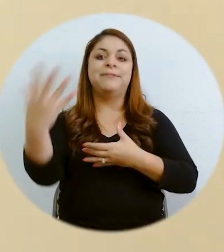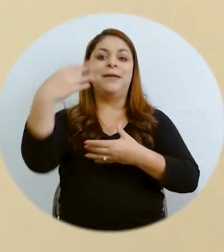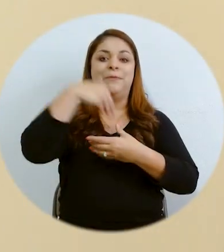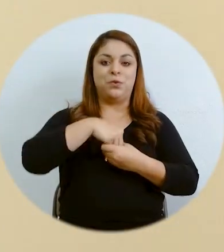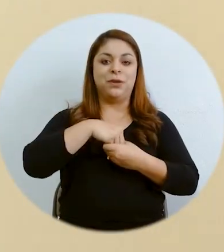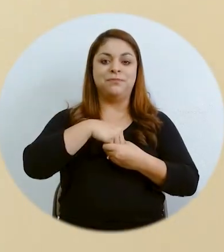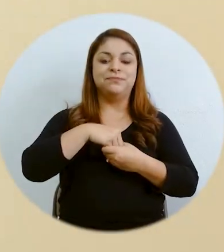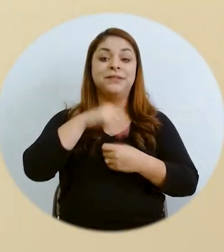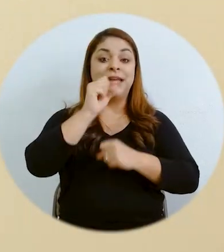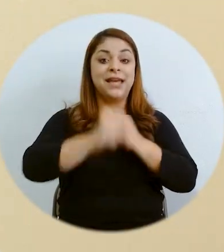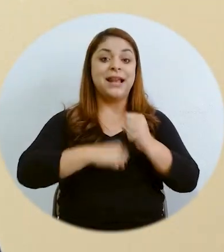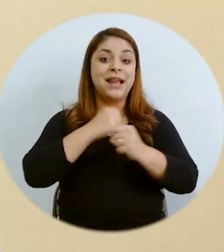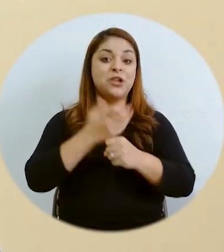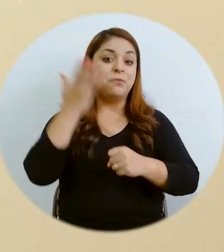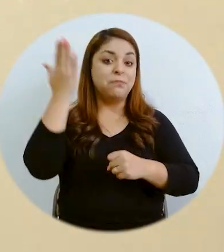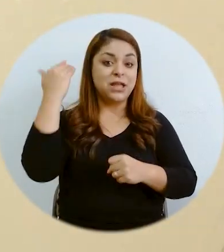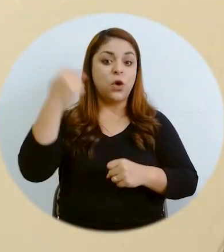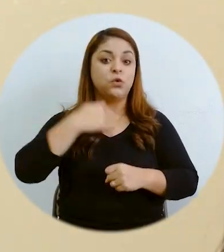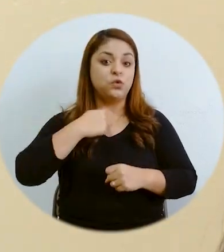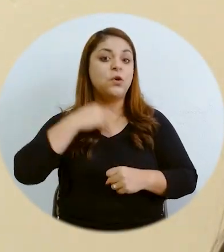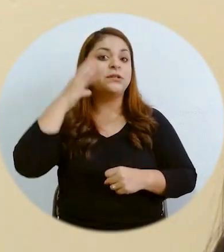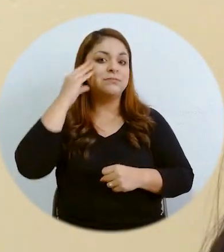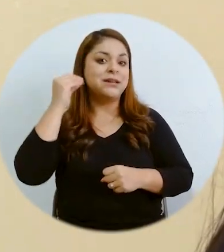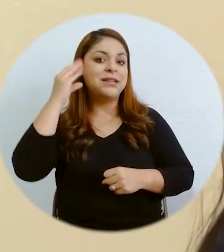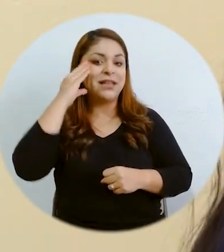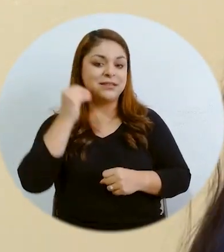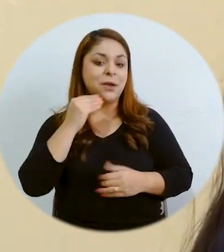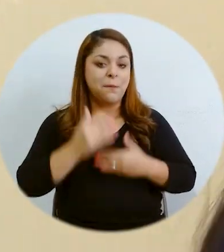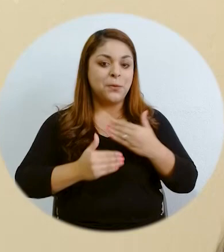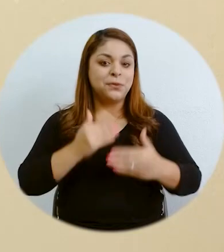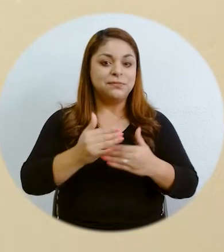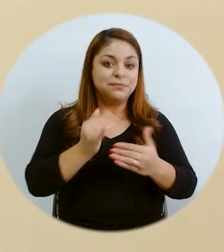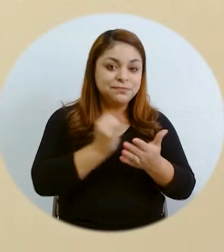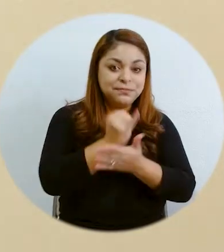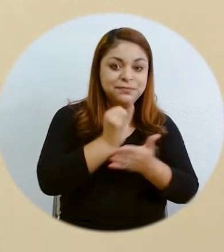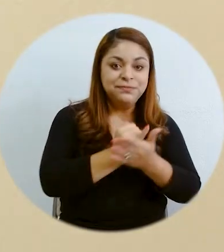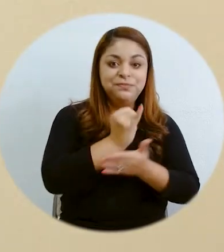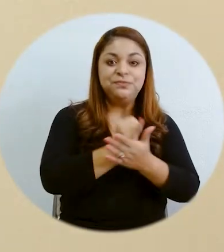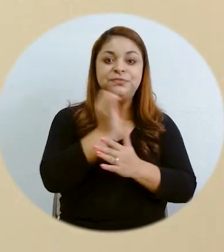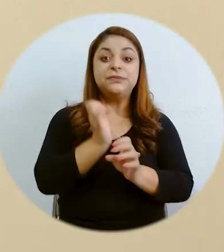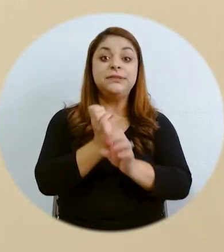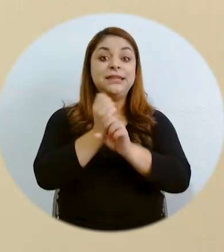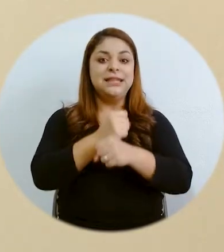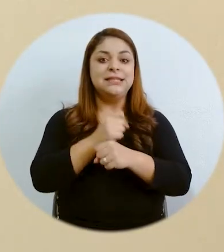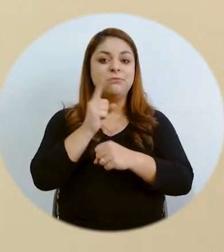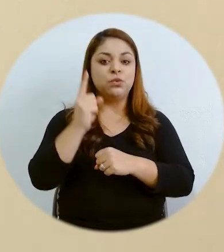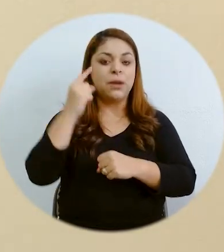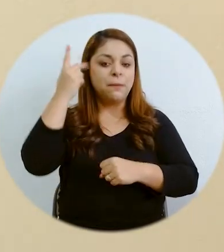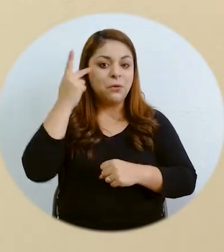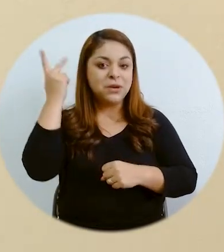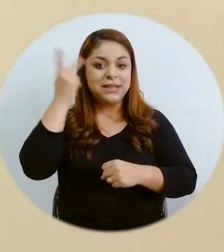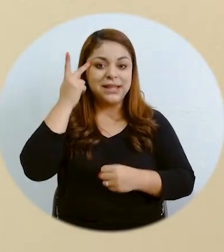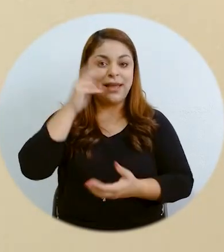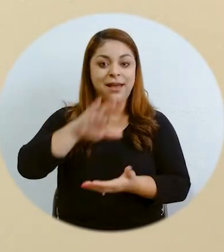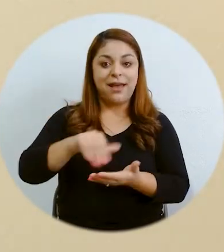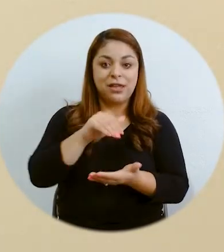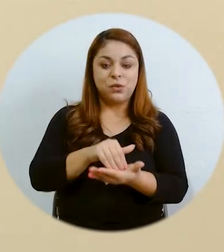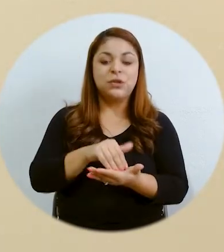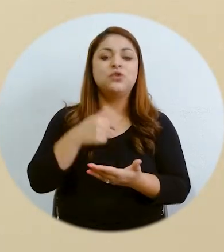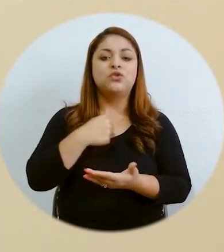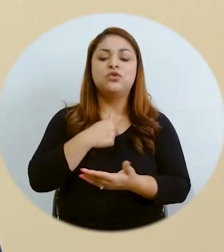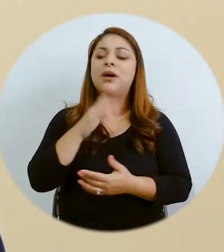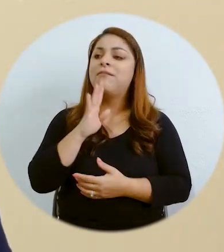de familia. El año pasado tuve yo una experiencia en un proceso de investigación, que hicimos una política cantonal